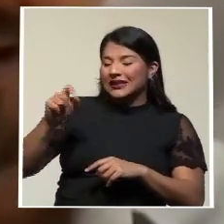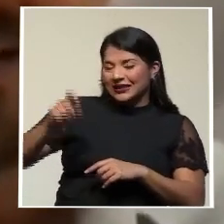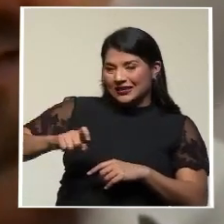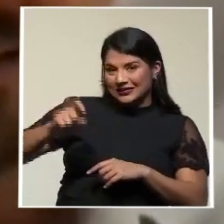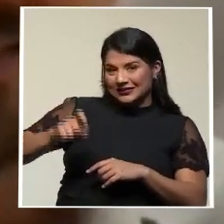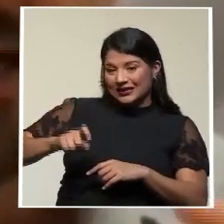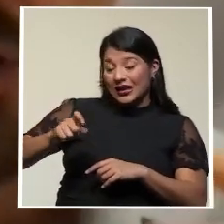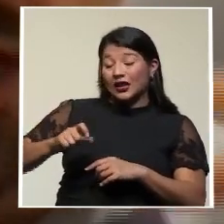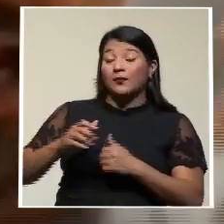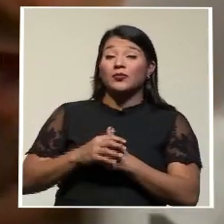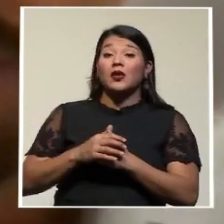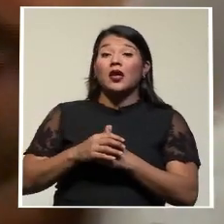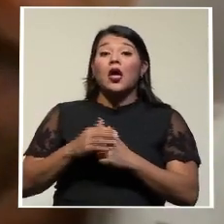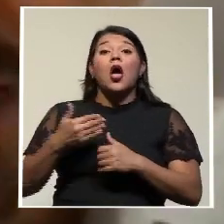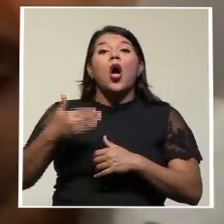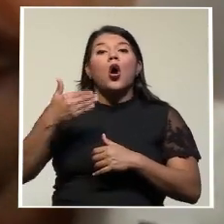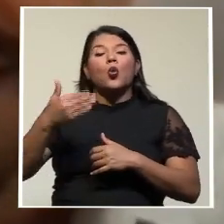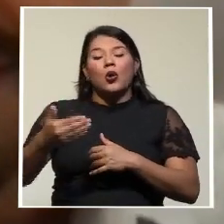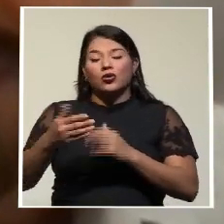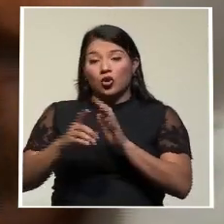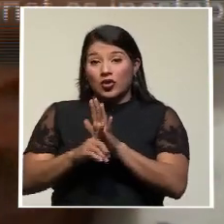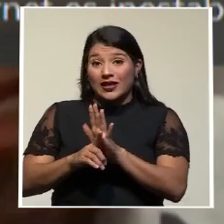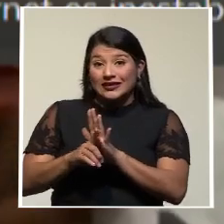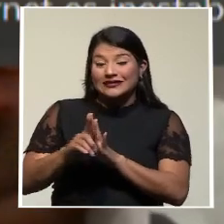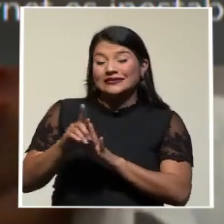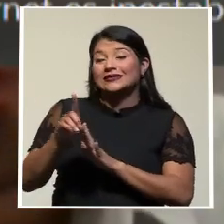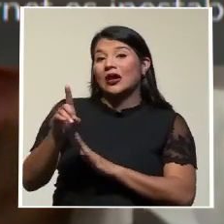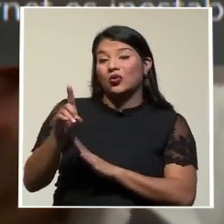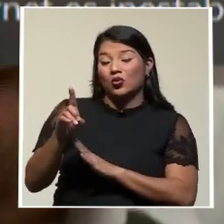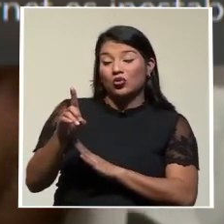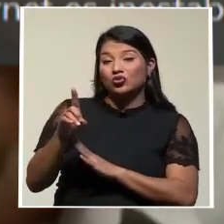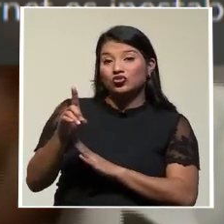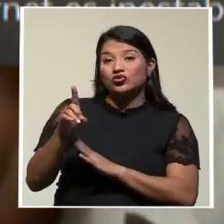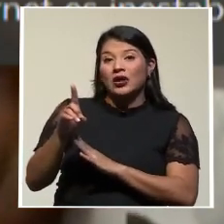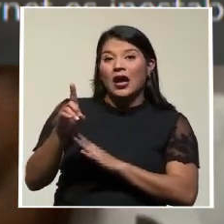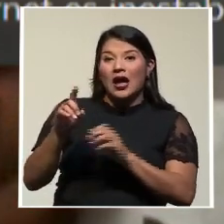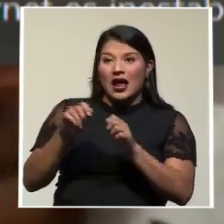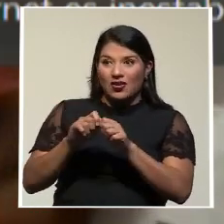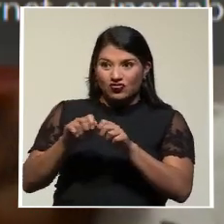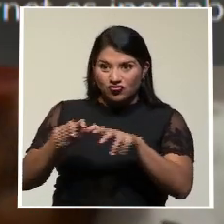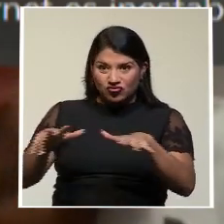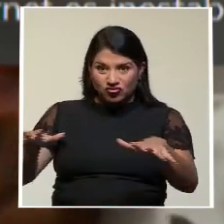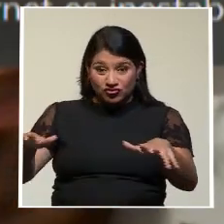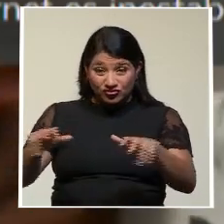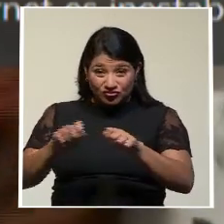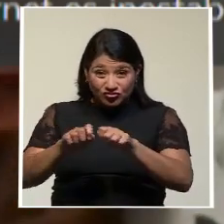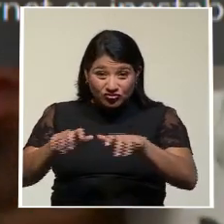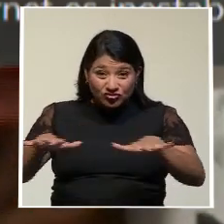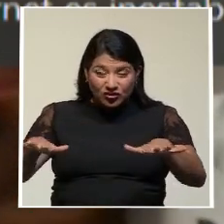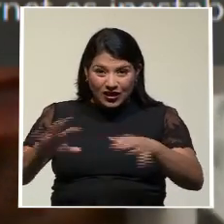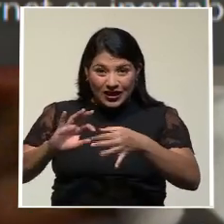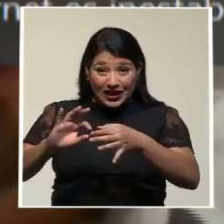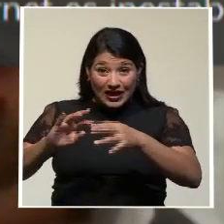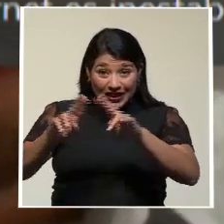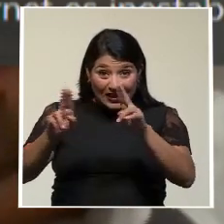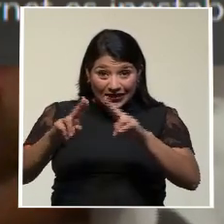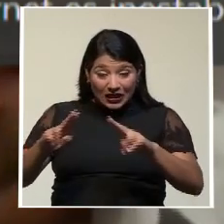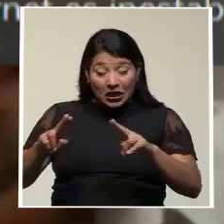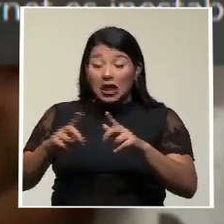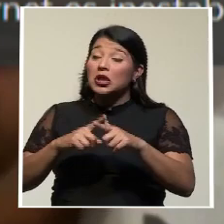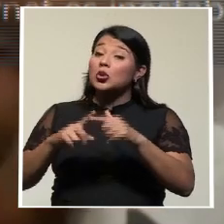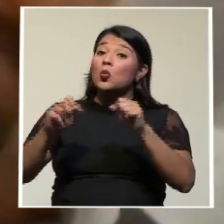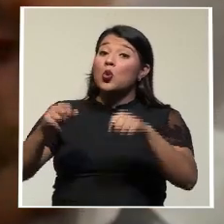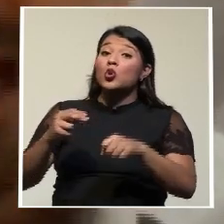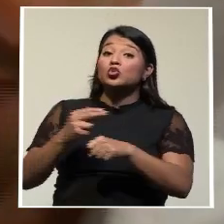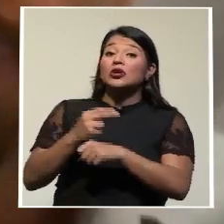se desarrolla la cobertura, se amplía la cobertura de la red de internet, que se pueda usar parte de los recursos de